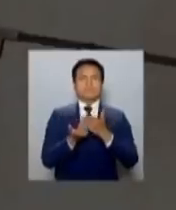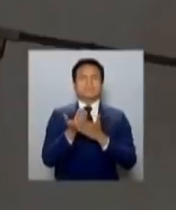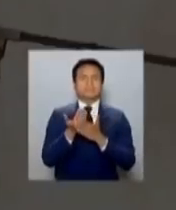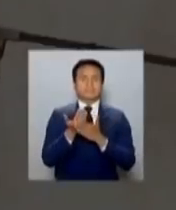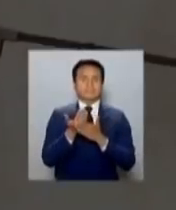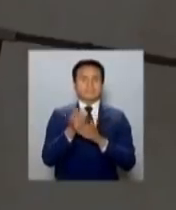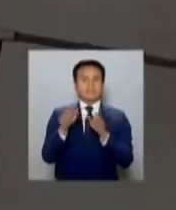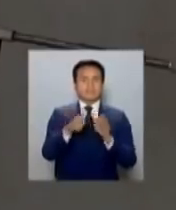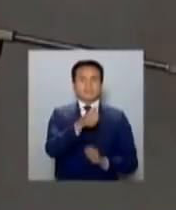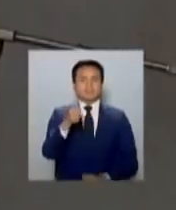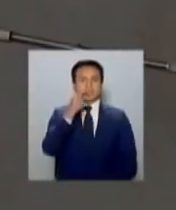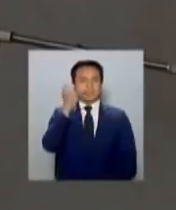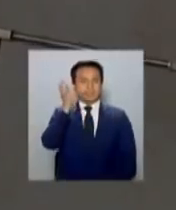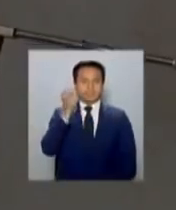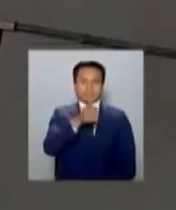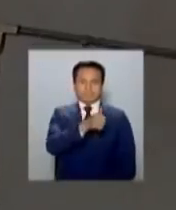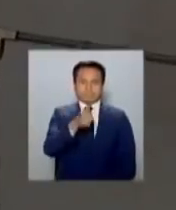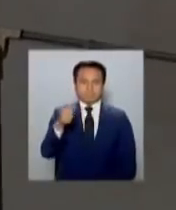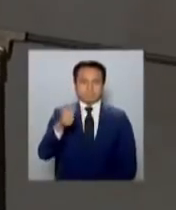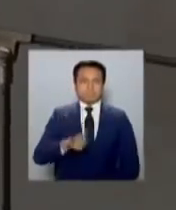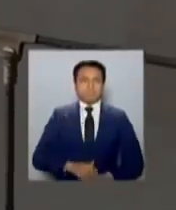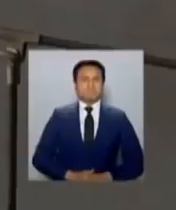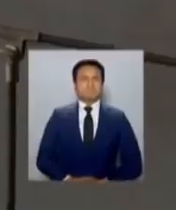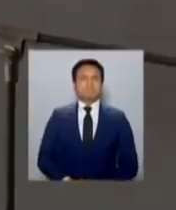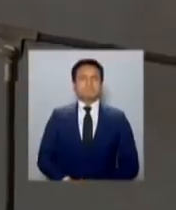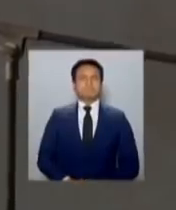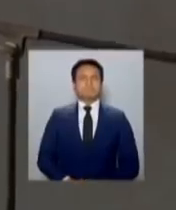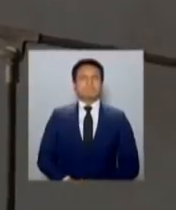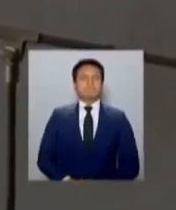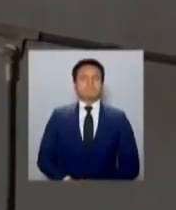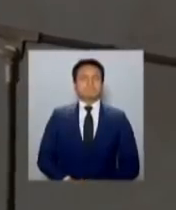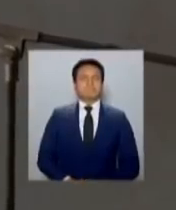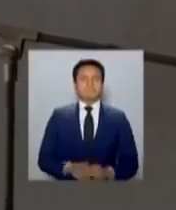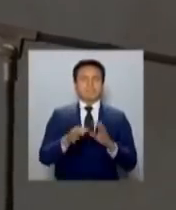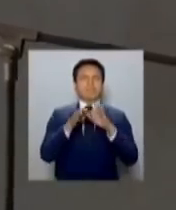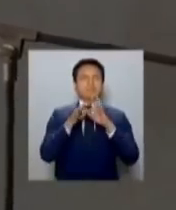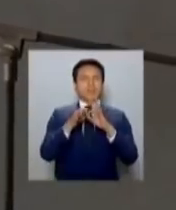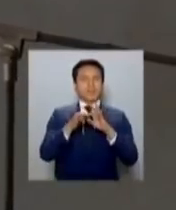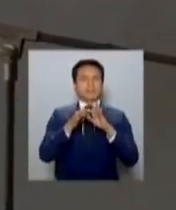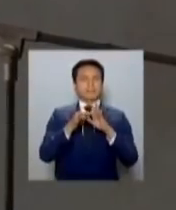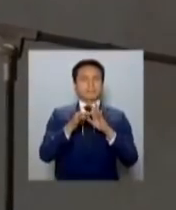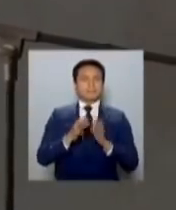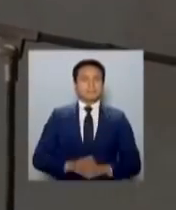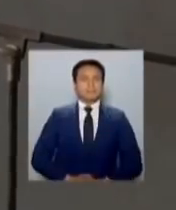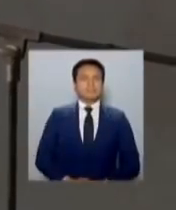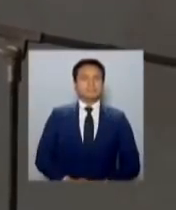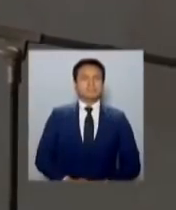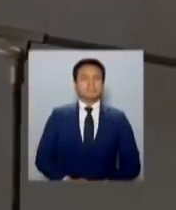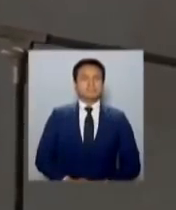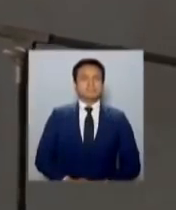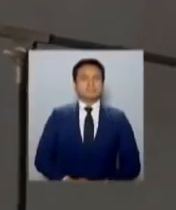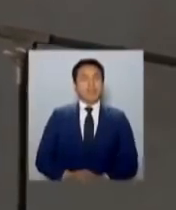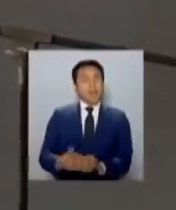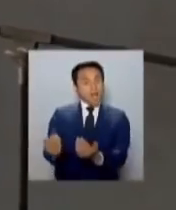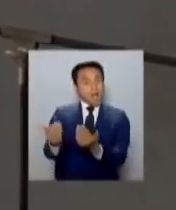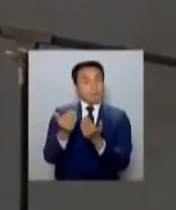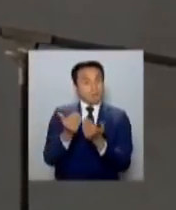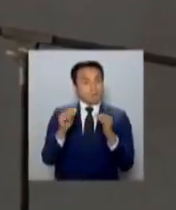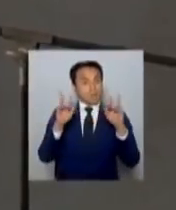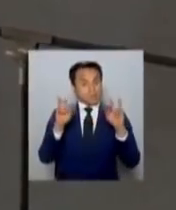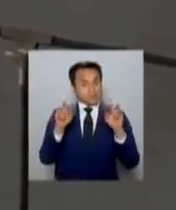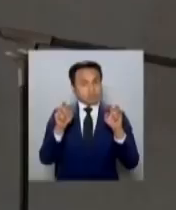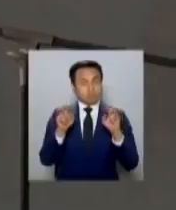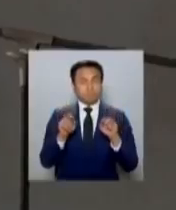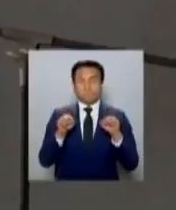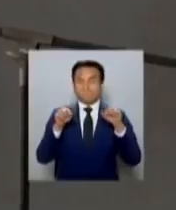dijeron algunos de los dirigentes de esa colectividad. Esta molestia, y esa es una crónica de La Tercera, dice que esta molestia no se contuvo en las filas del partido de la mano derecha